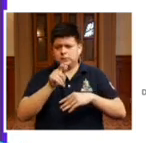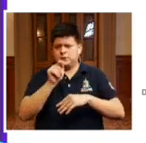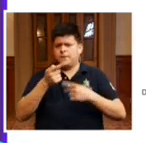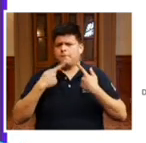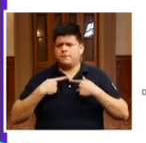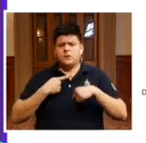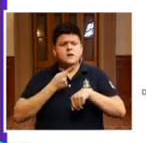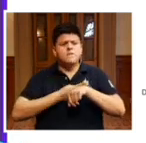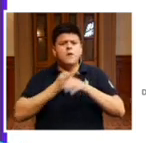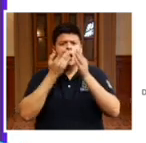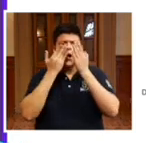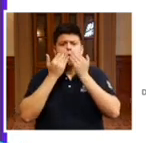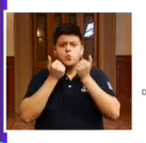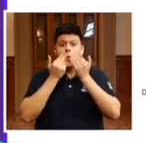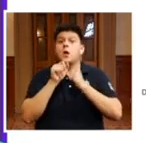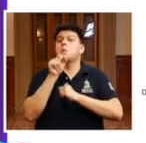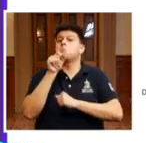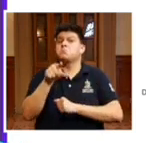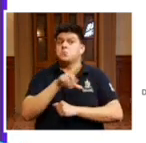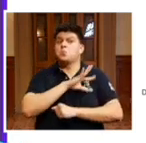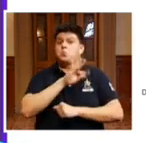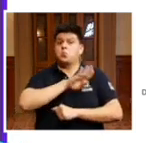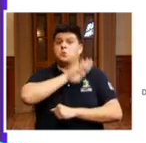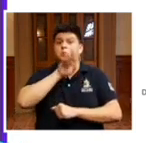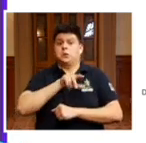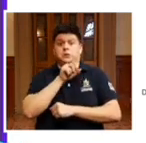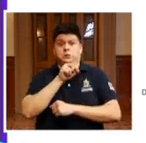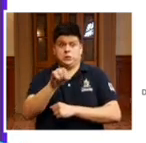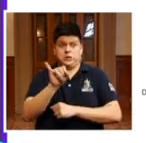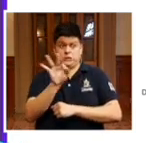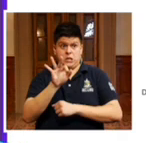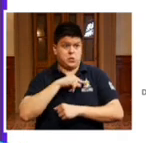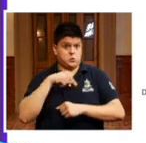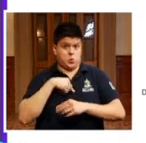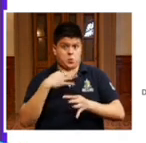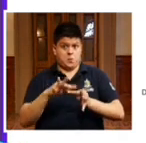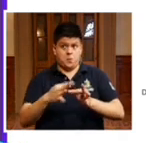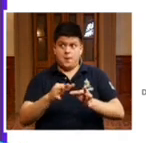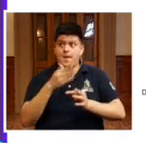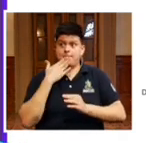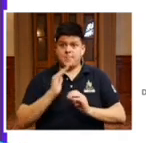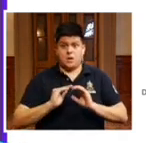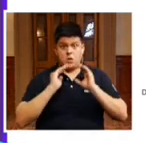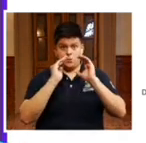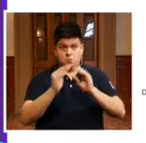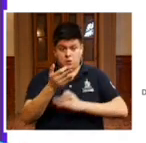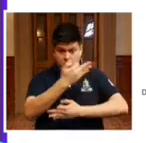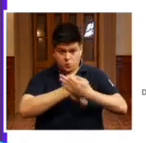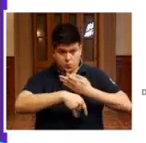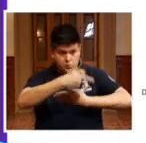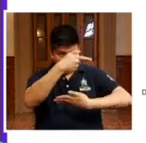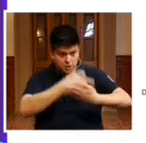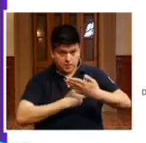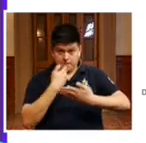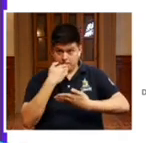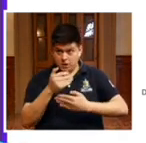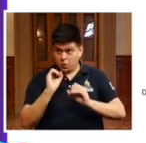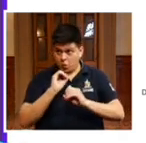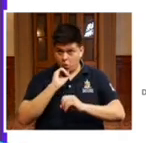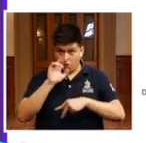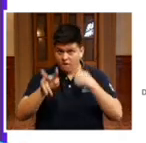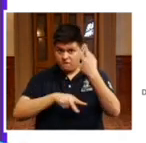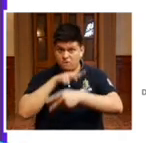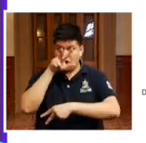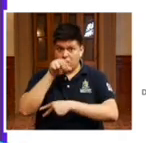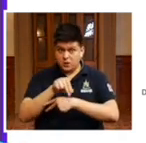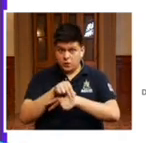ninguna comorbilidad también pueden fallecer si no llevamos todos los cuidados correctamente o no acudimos